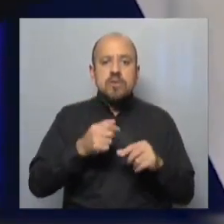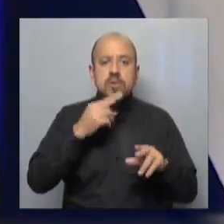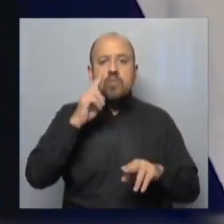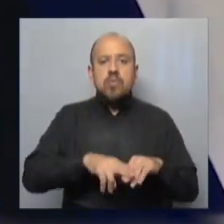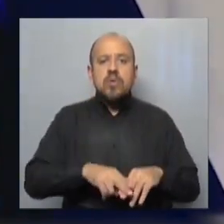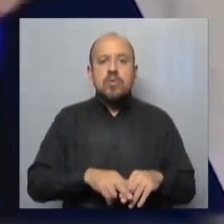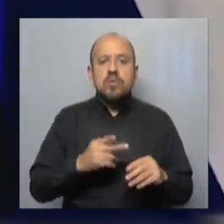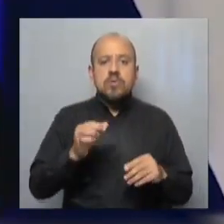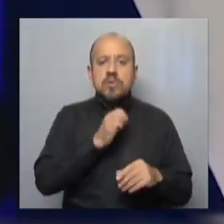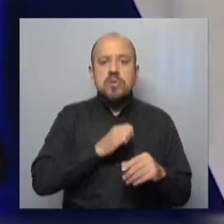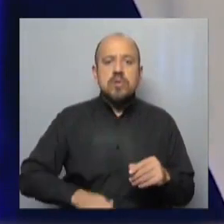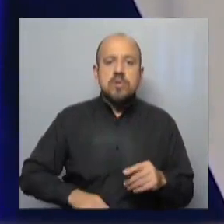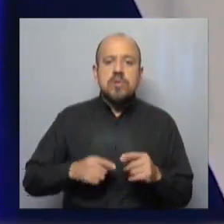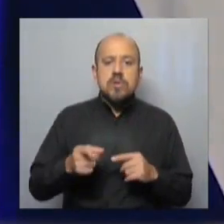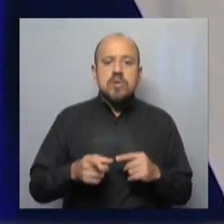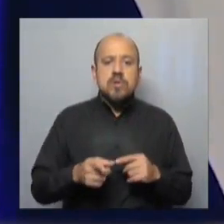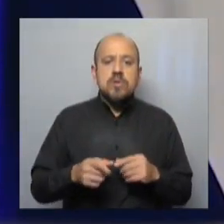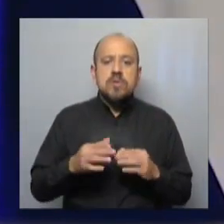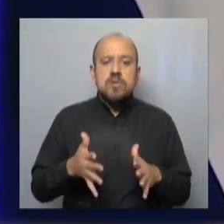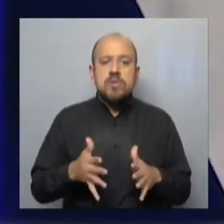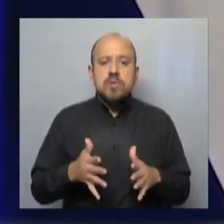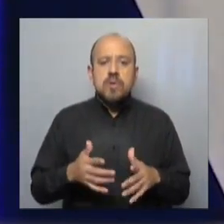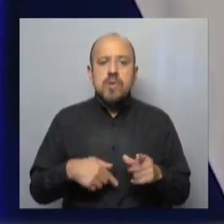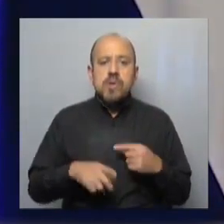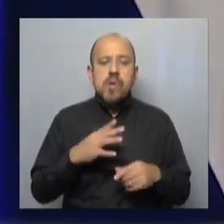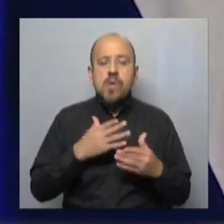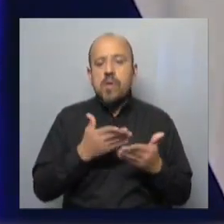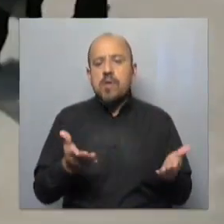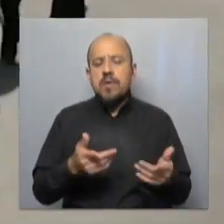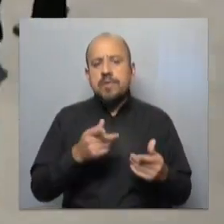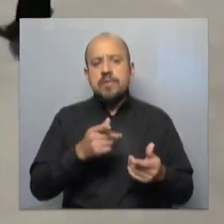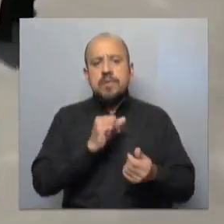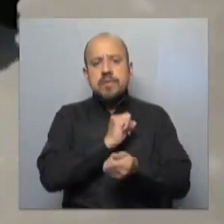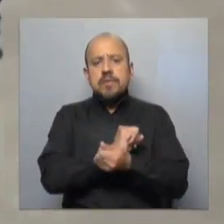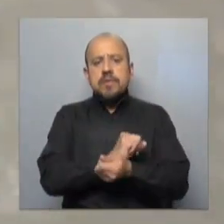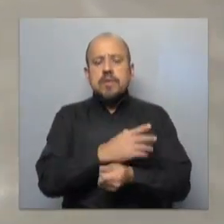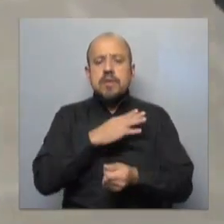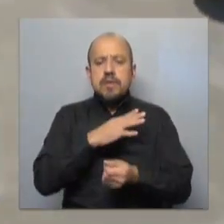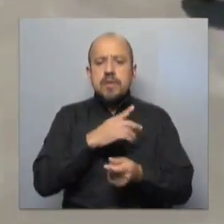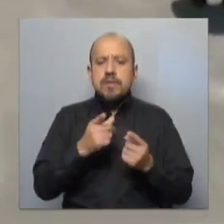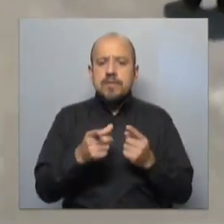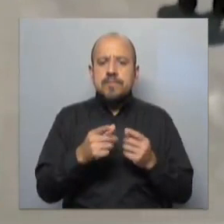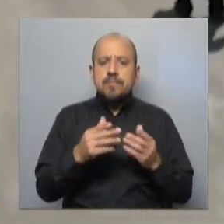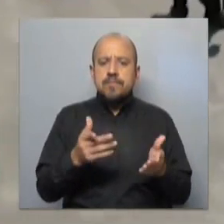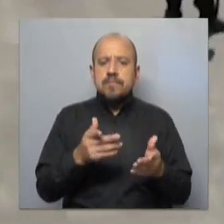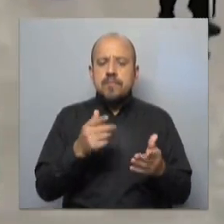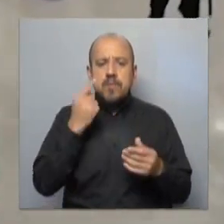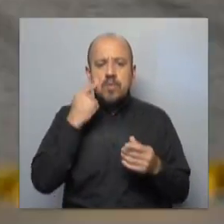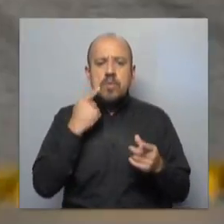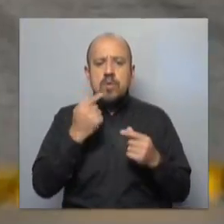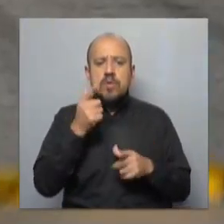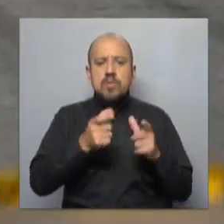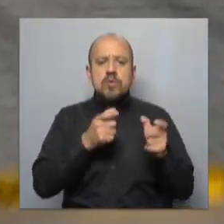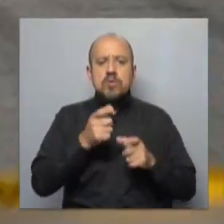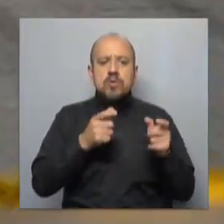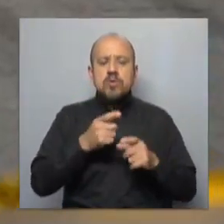tutela del estado durante la medida y dada las precarias condiciones carcelarias existe el temor fundado de que el número de víctimas fatales